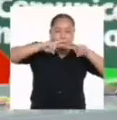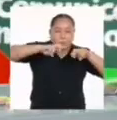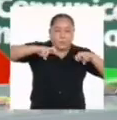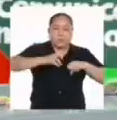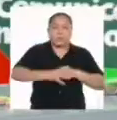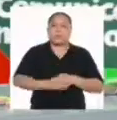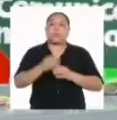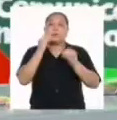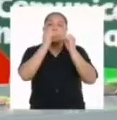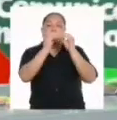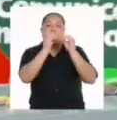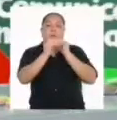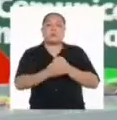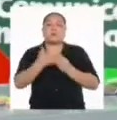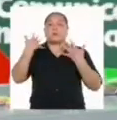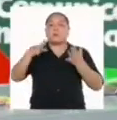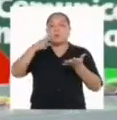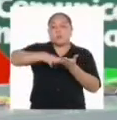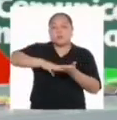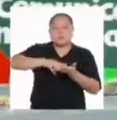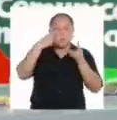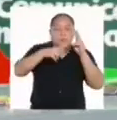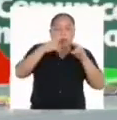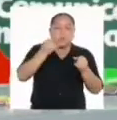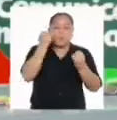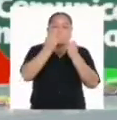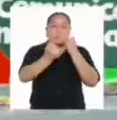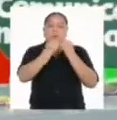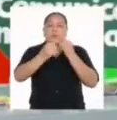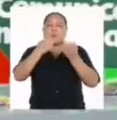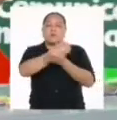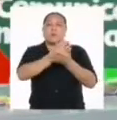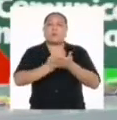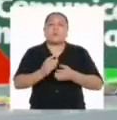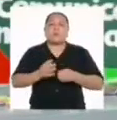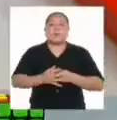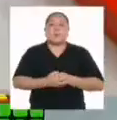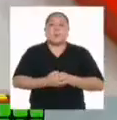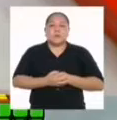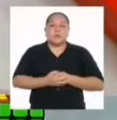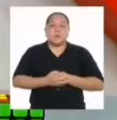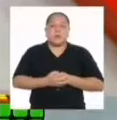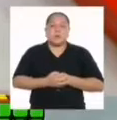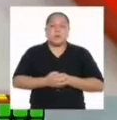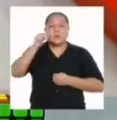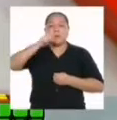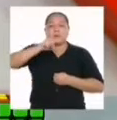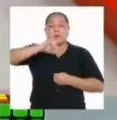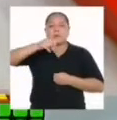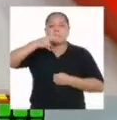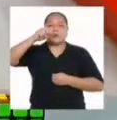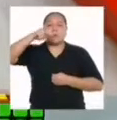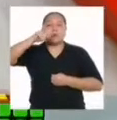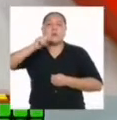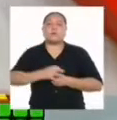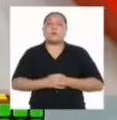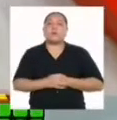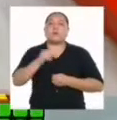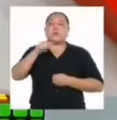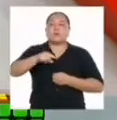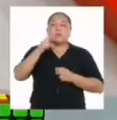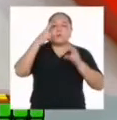lo vamos a corregir y así obtendremos la versión final de nuestro reporte para difundirlo. Así es, Jonathan. Hacemos